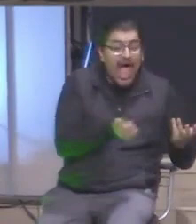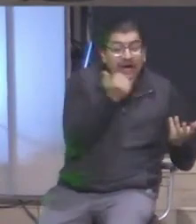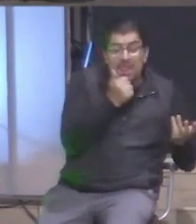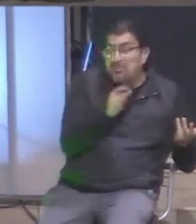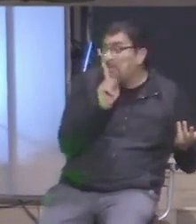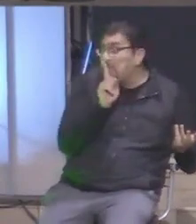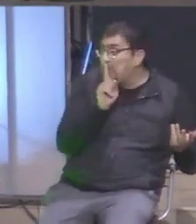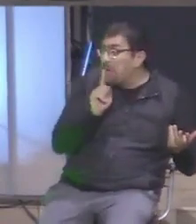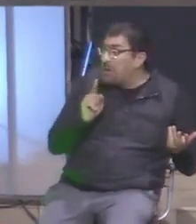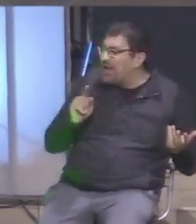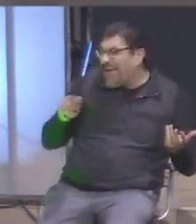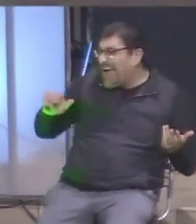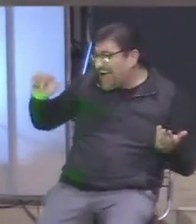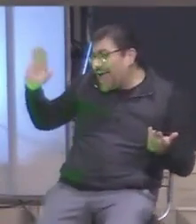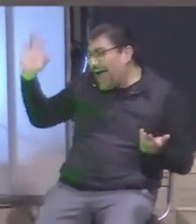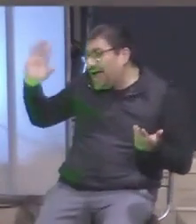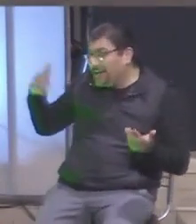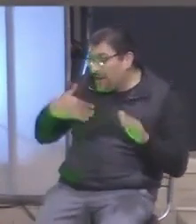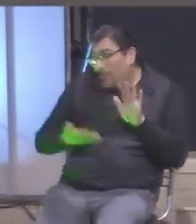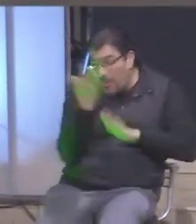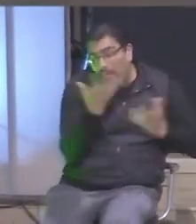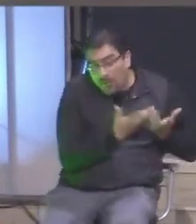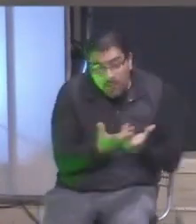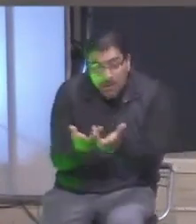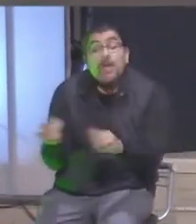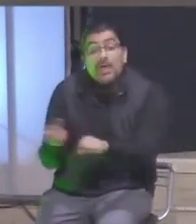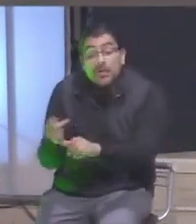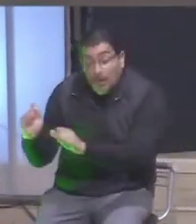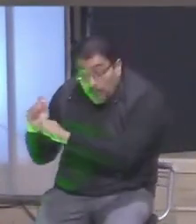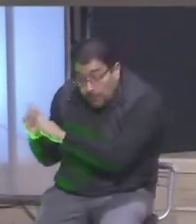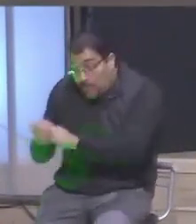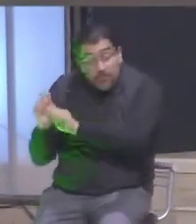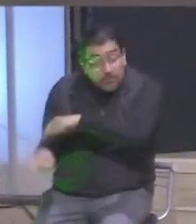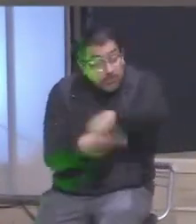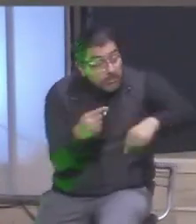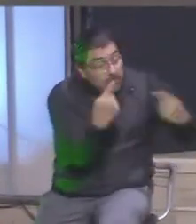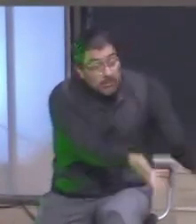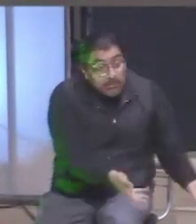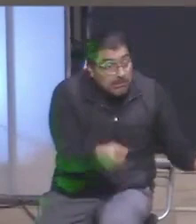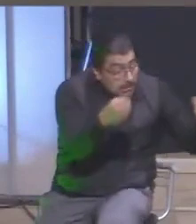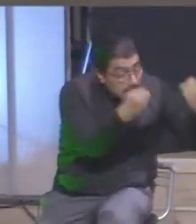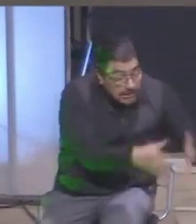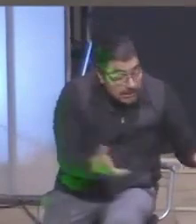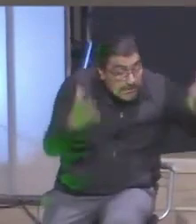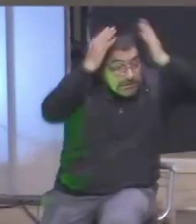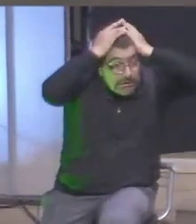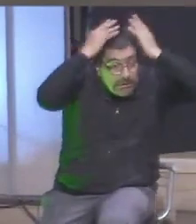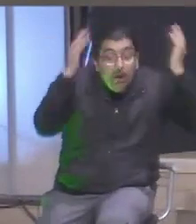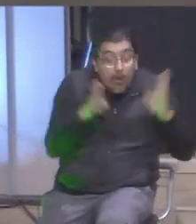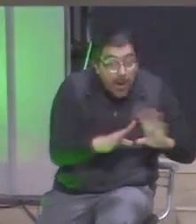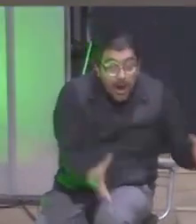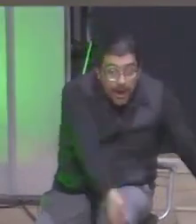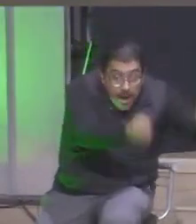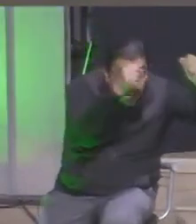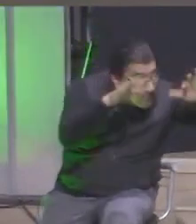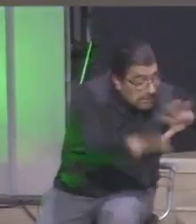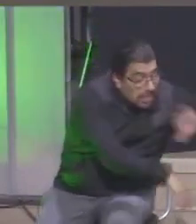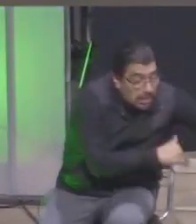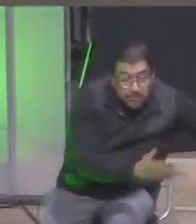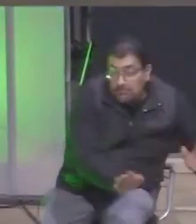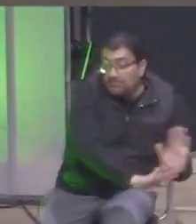invitado a Liceo se les cae el hacha y cómo la sacan no la sacan no hay